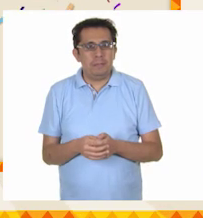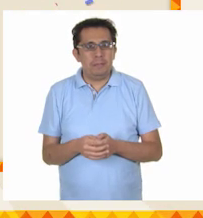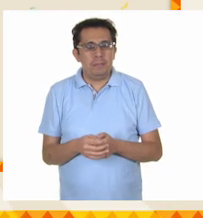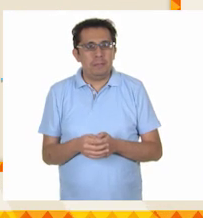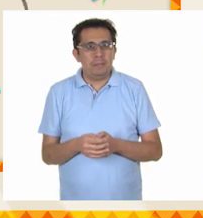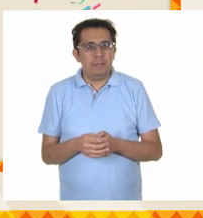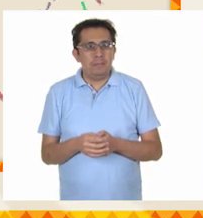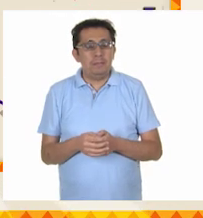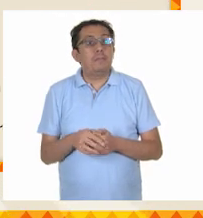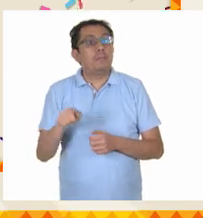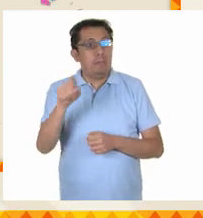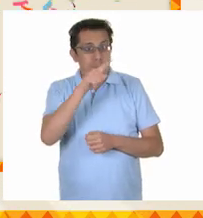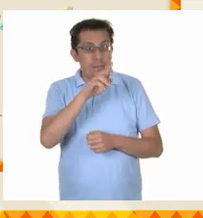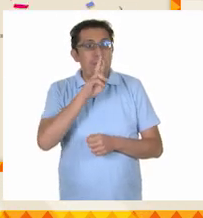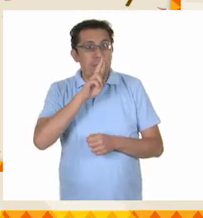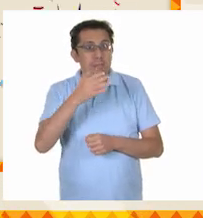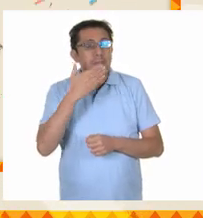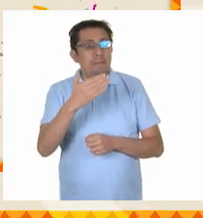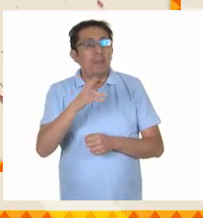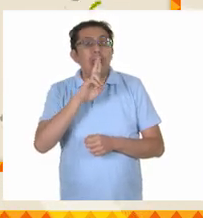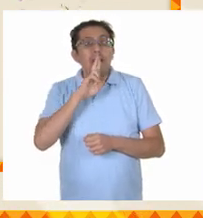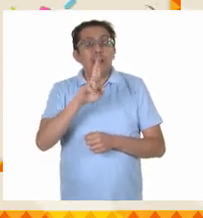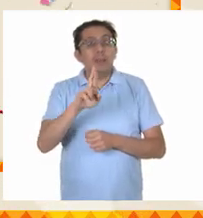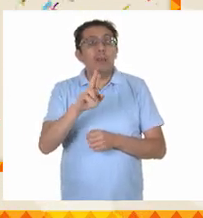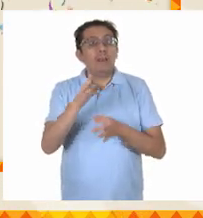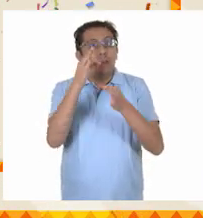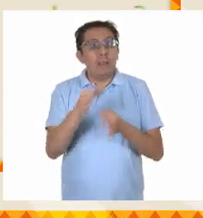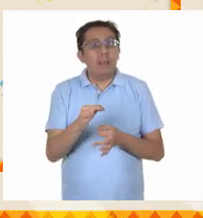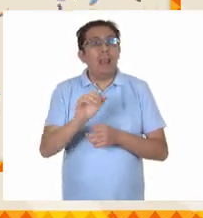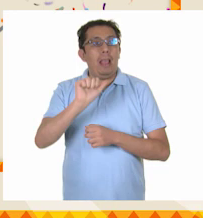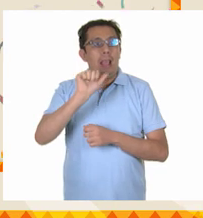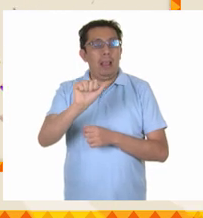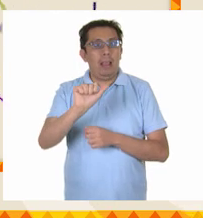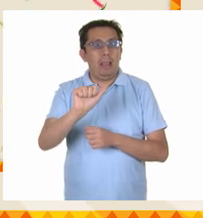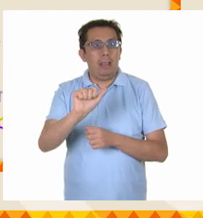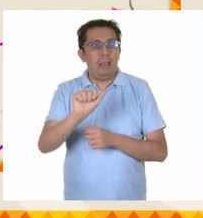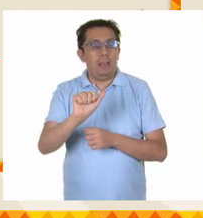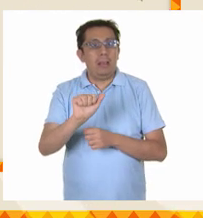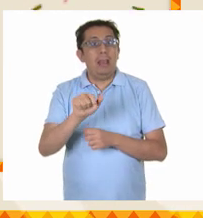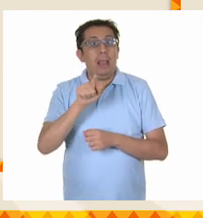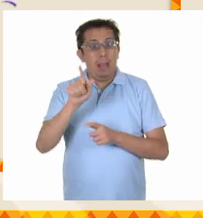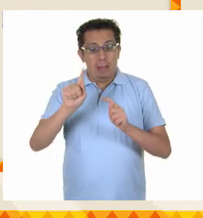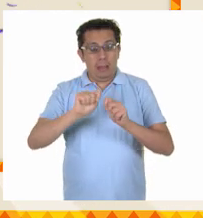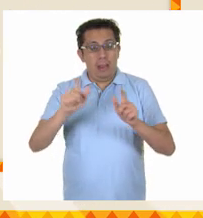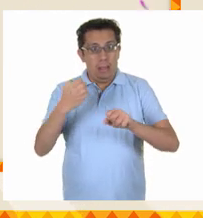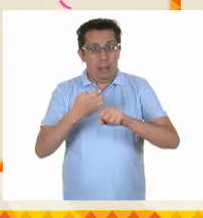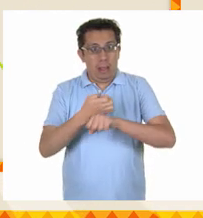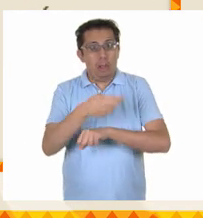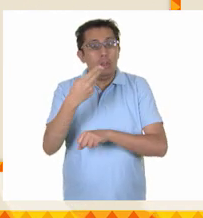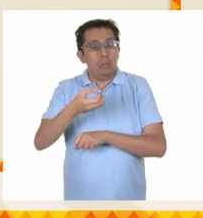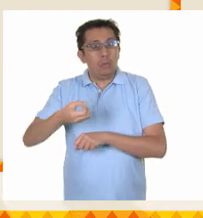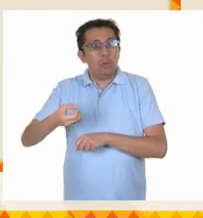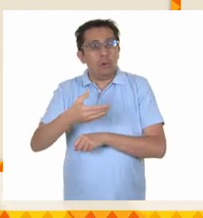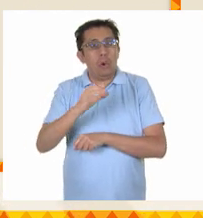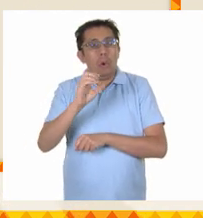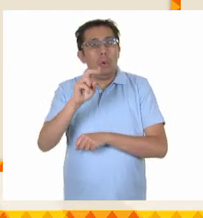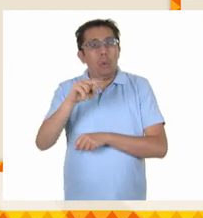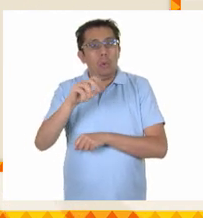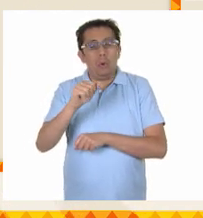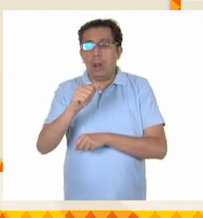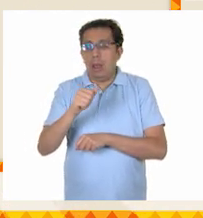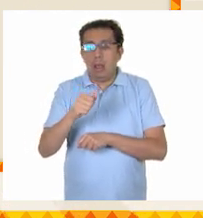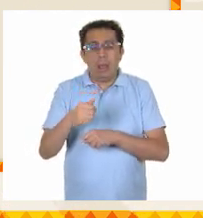No se les va una. La respuesta correcta es la A. A Tlaxcala se le conoce como la cuna de la